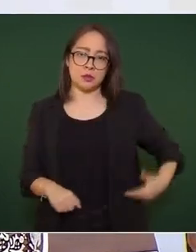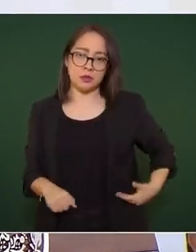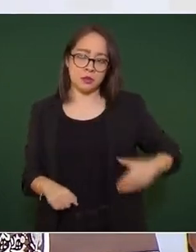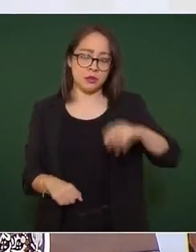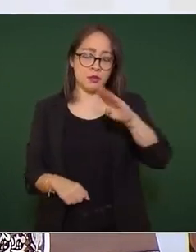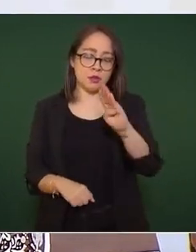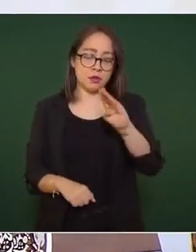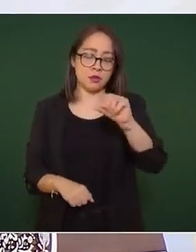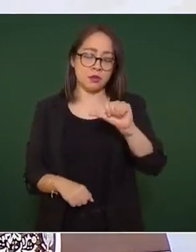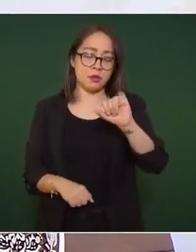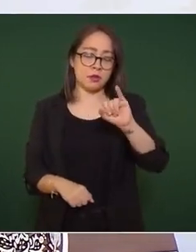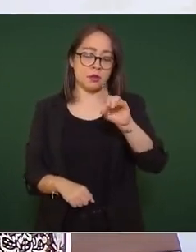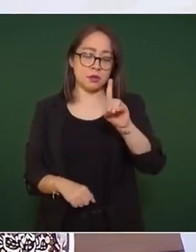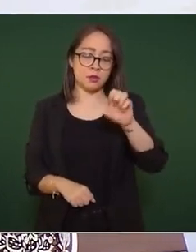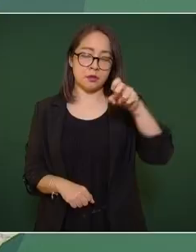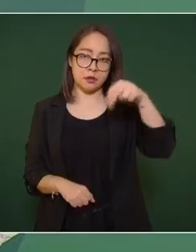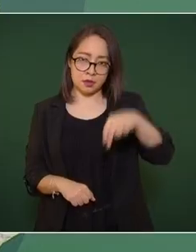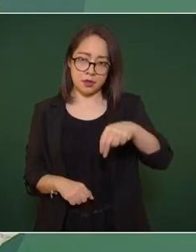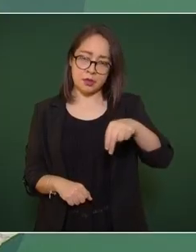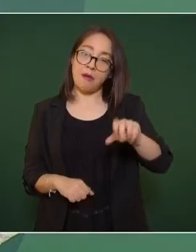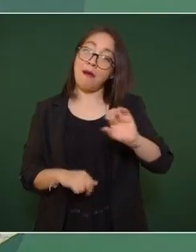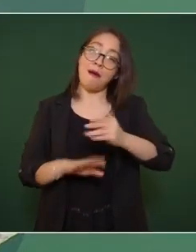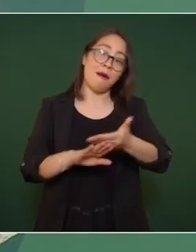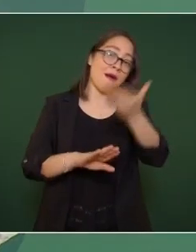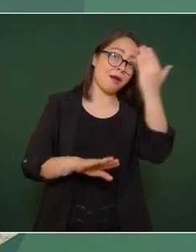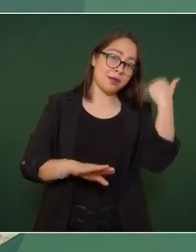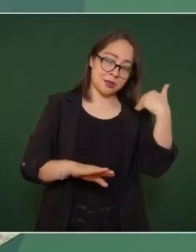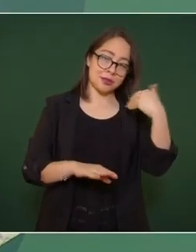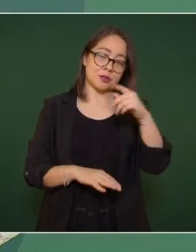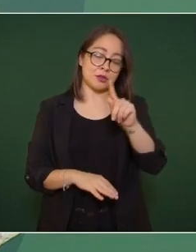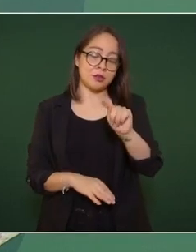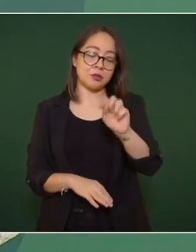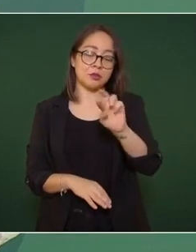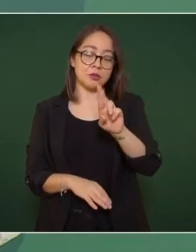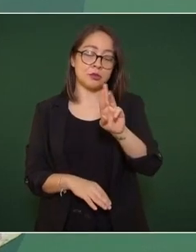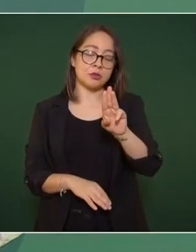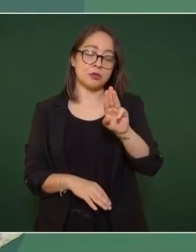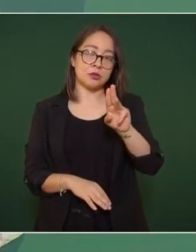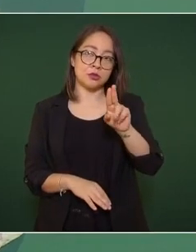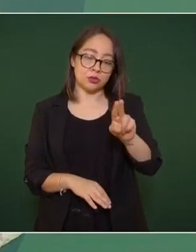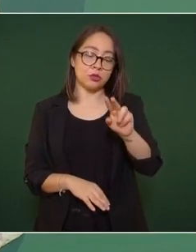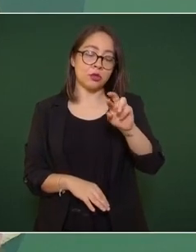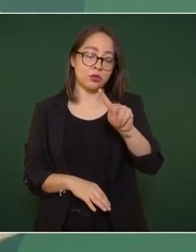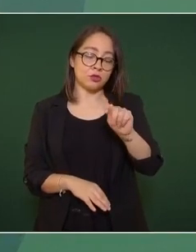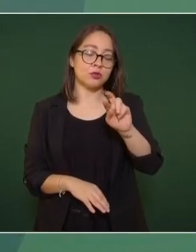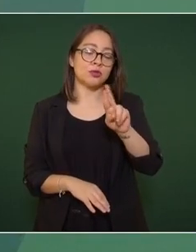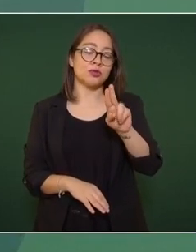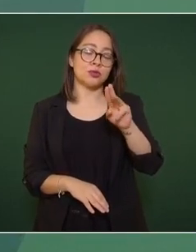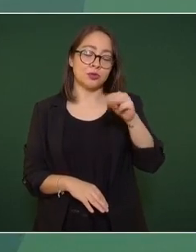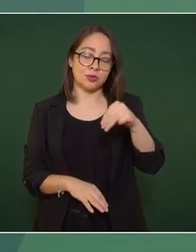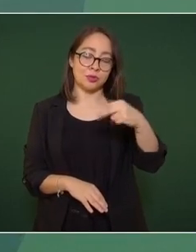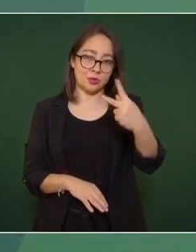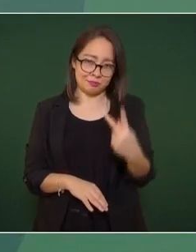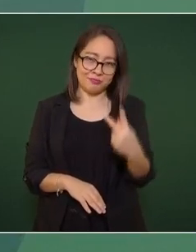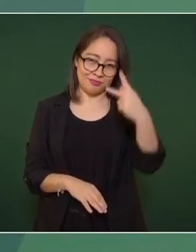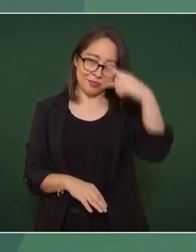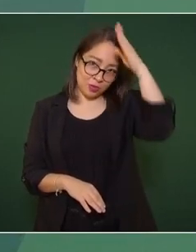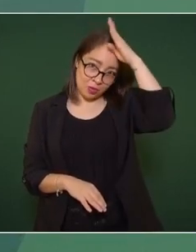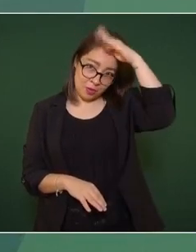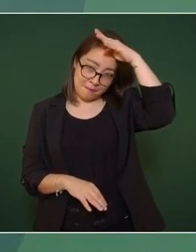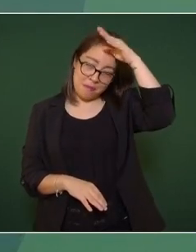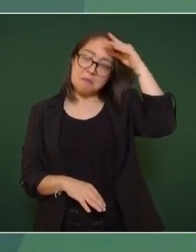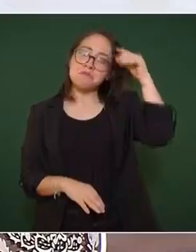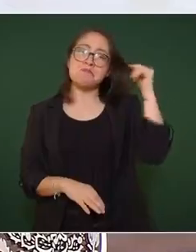su momento. Los embajadores han portado muy bien. El